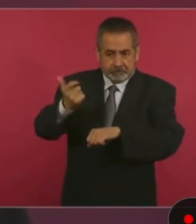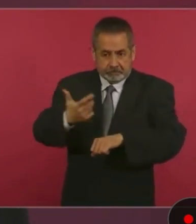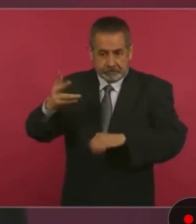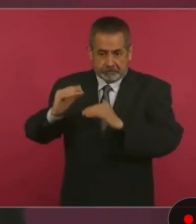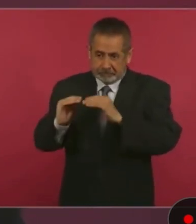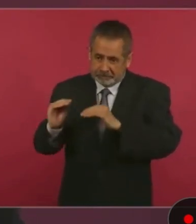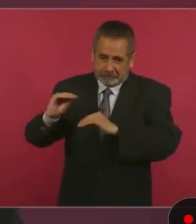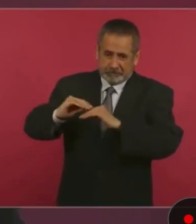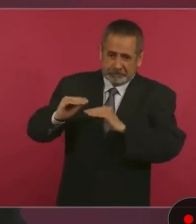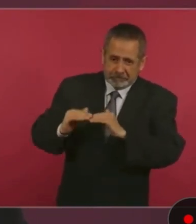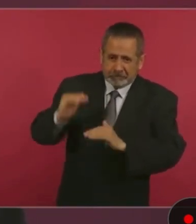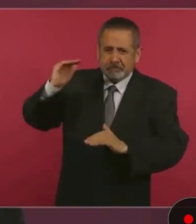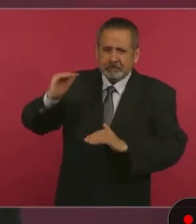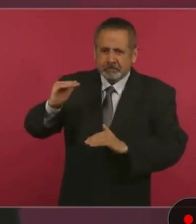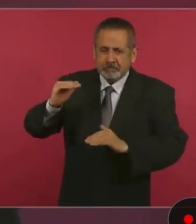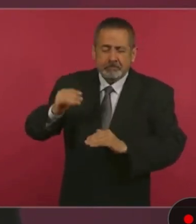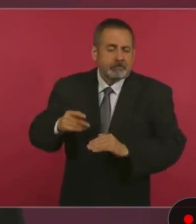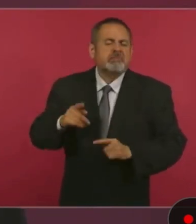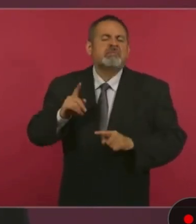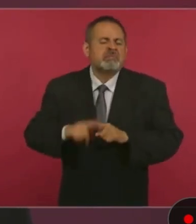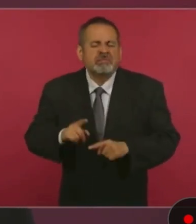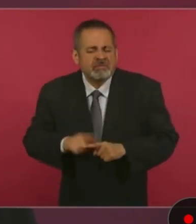Al principio, PRI,